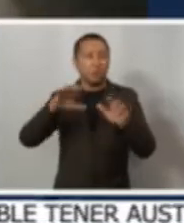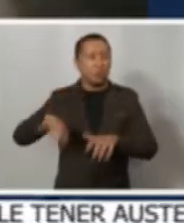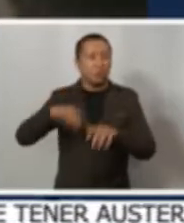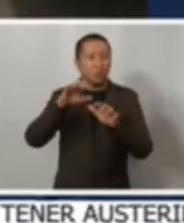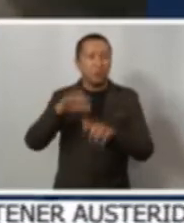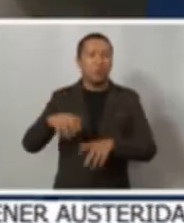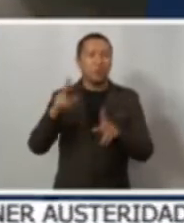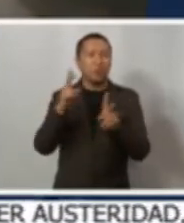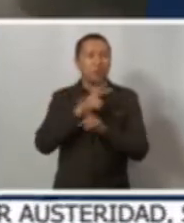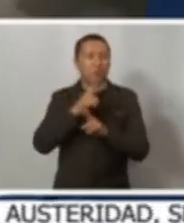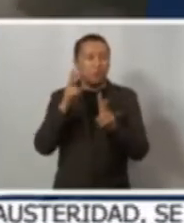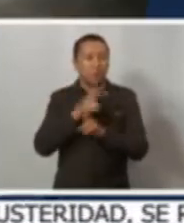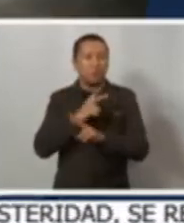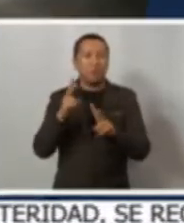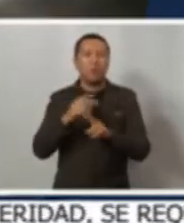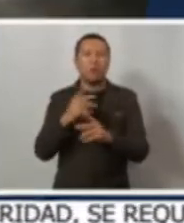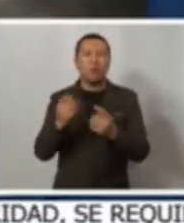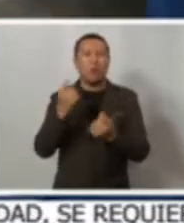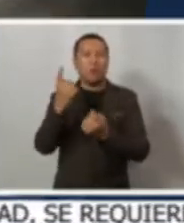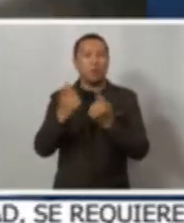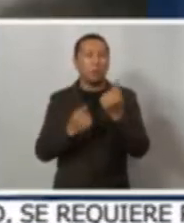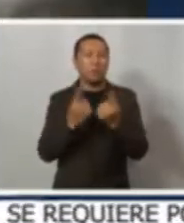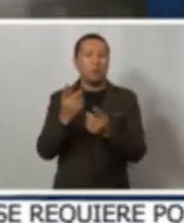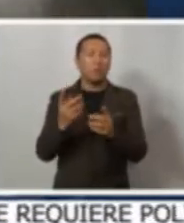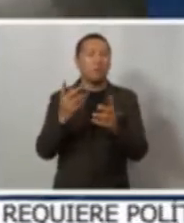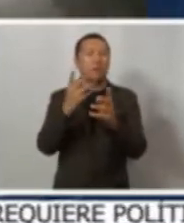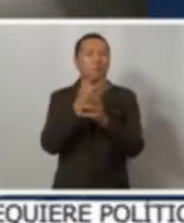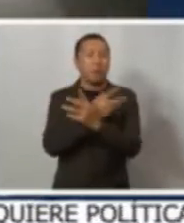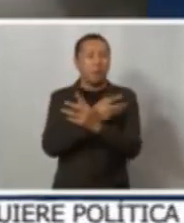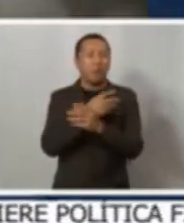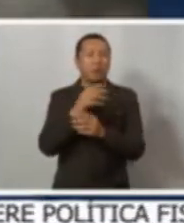vientos, algunas palmeras que se inclinan,